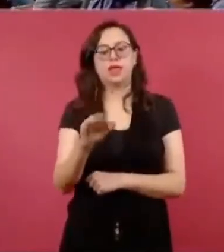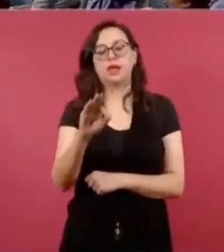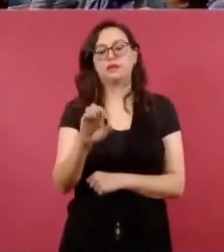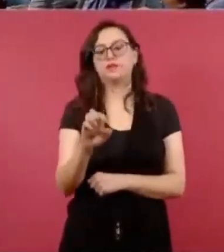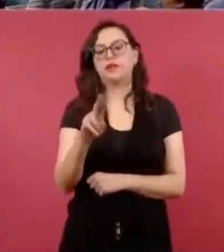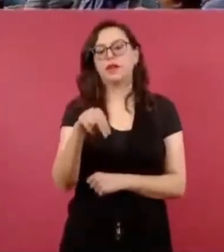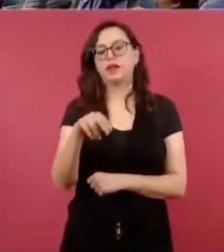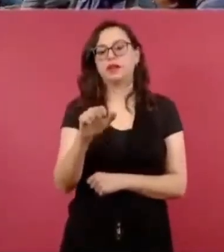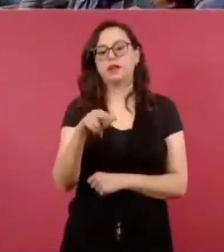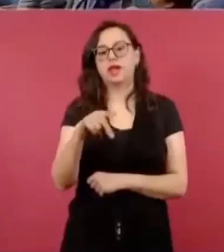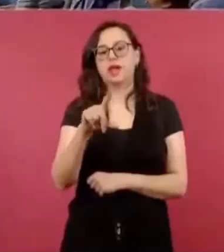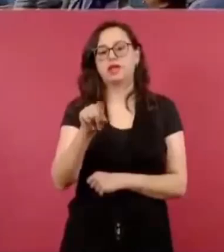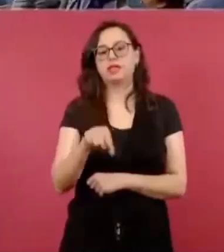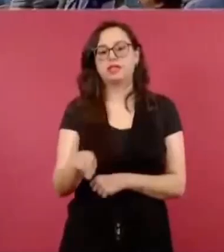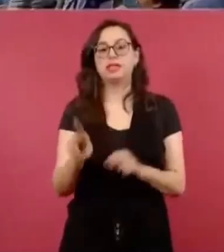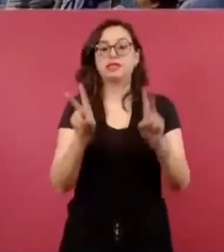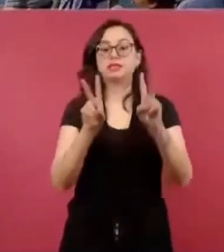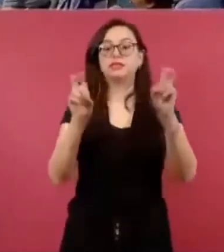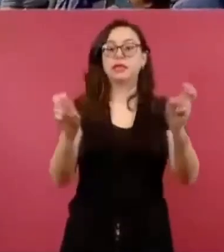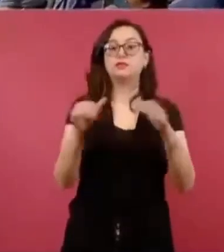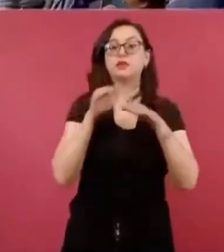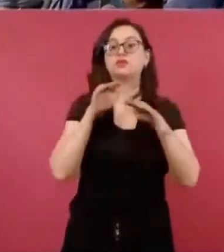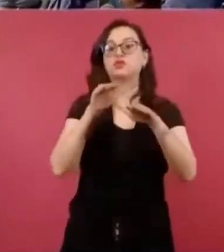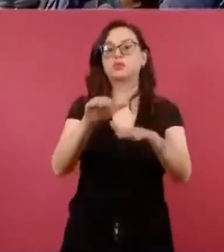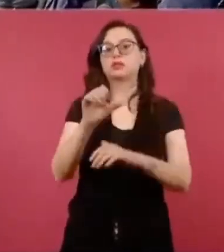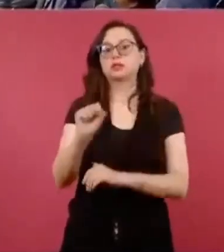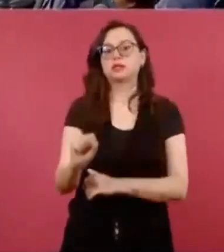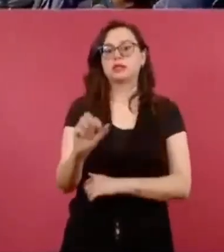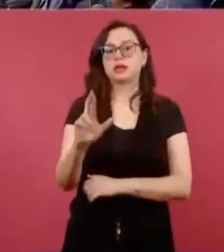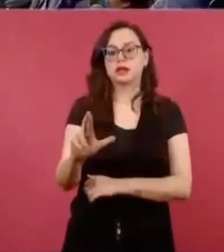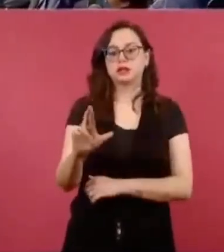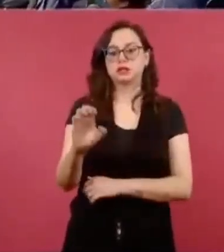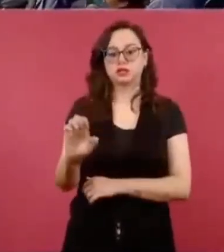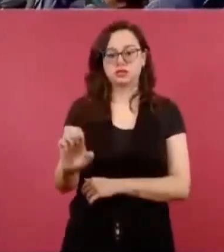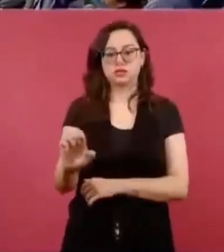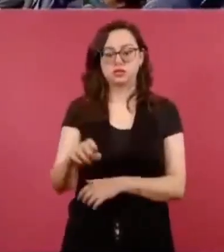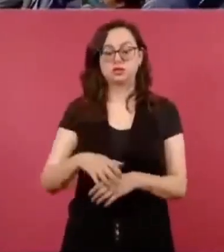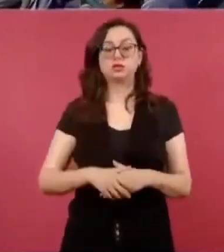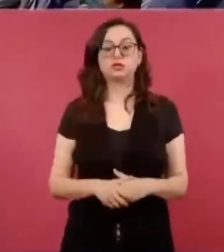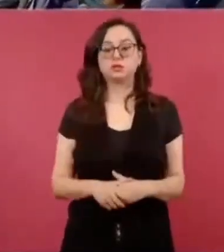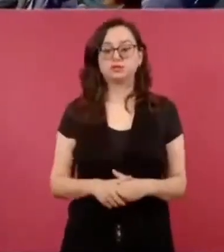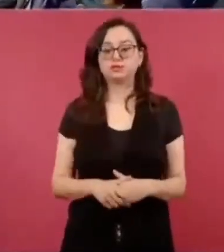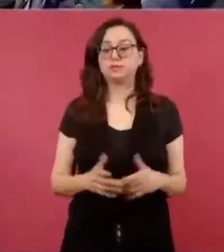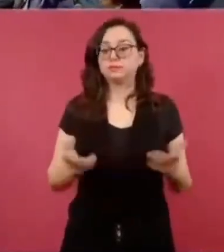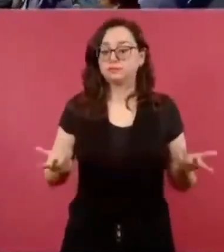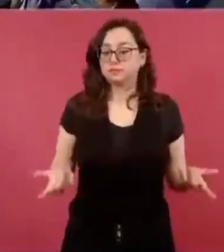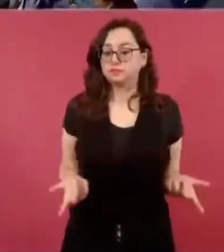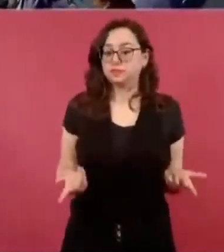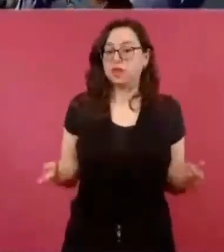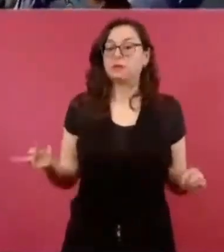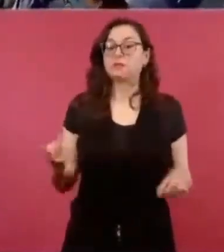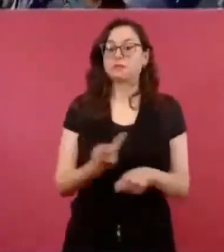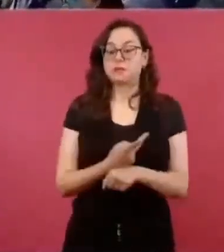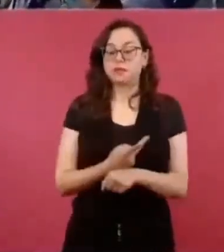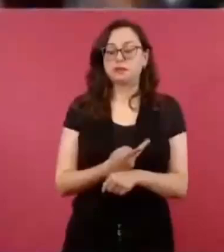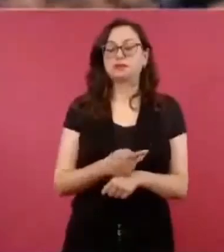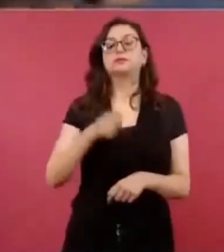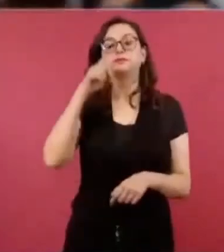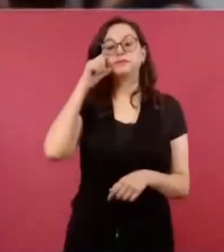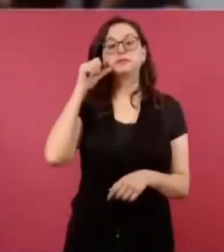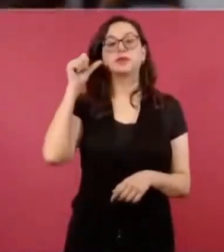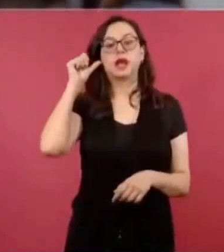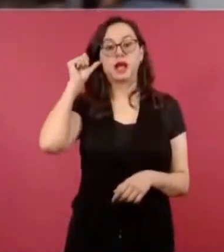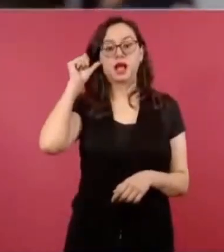bien en materia de relaciones exteriores. Hace unos días, ayer se anunció que México va a